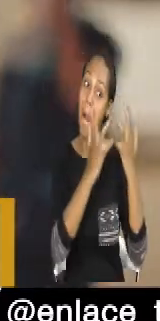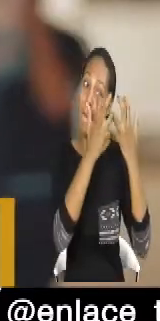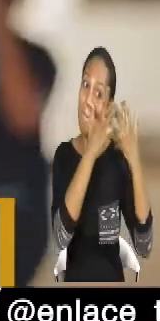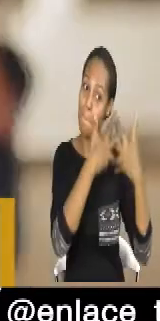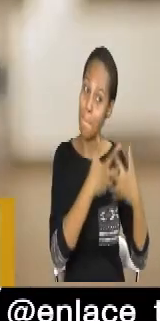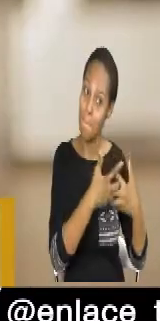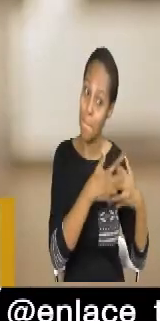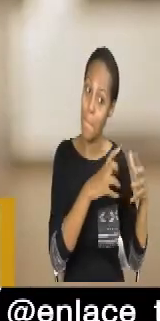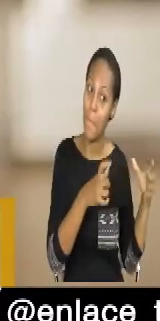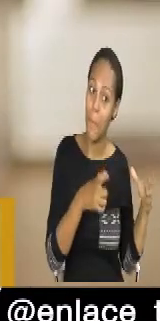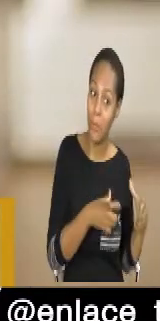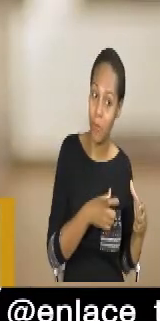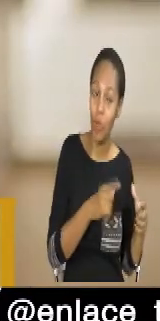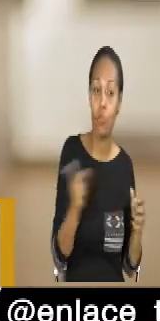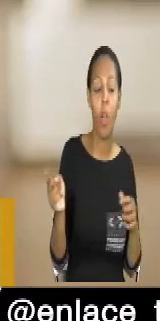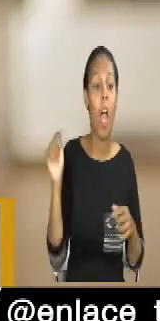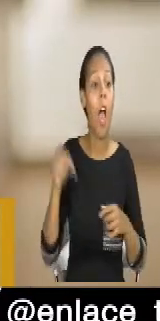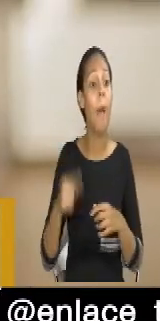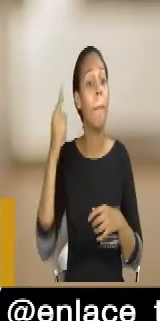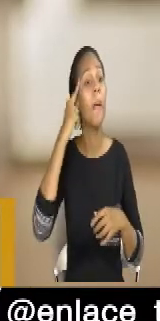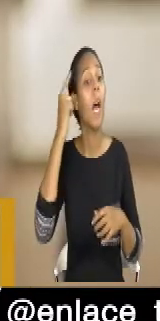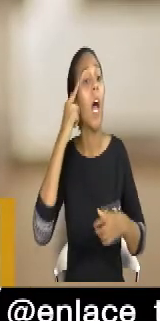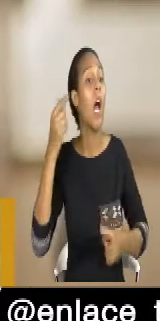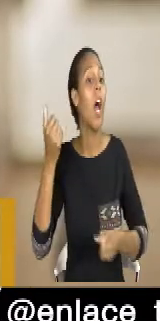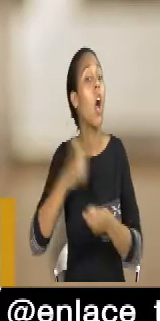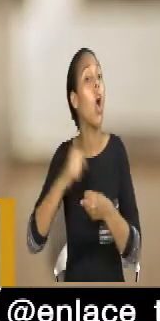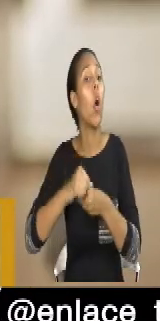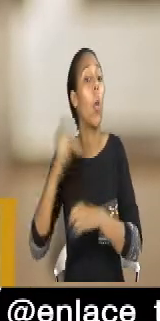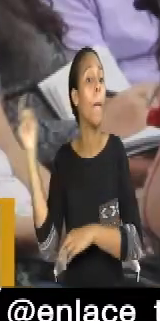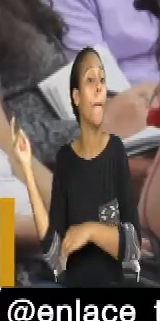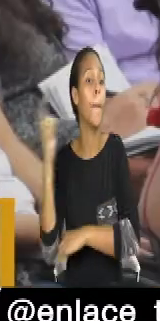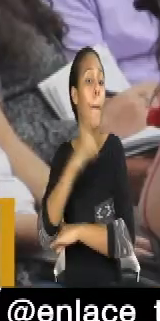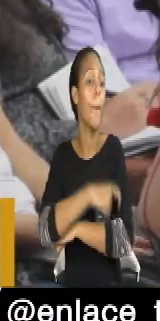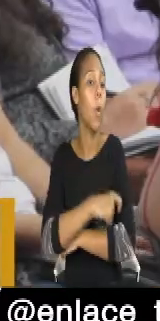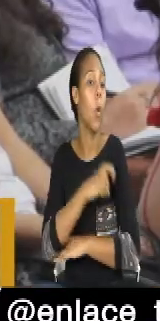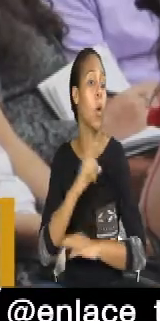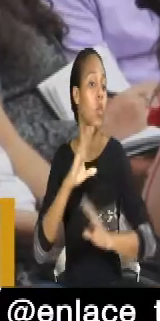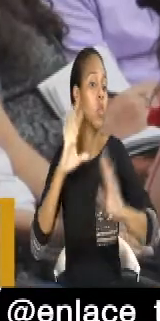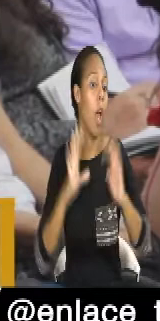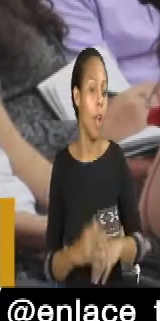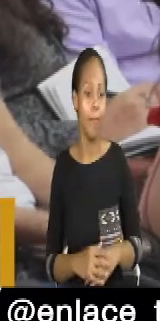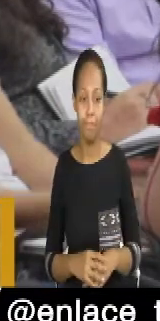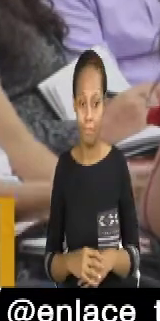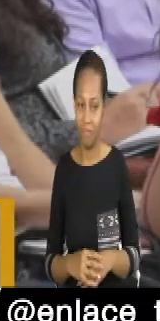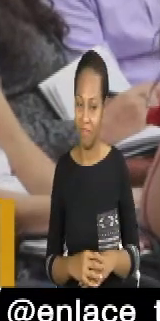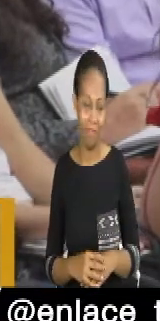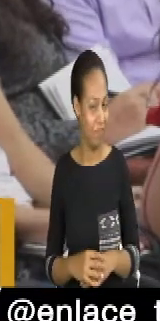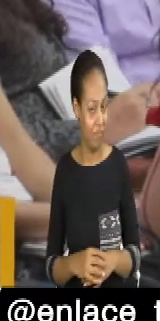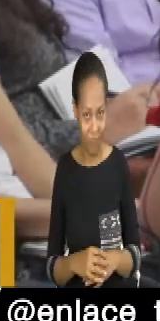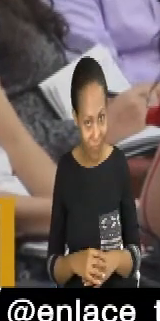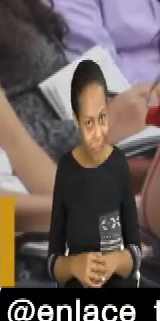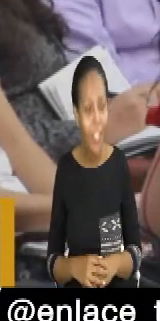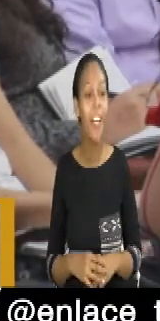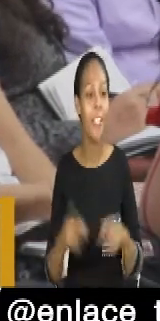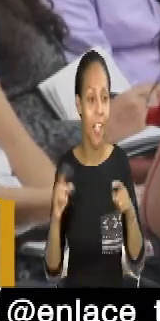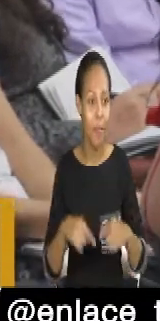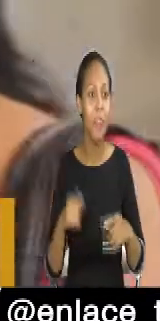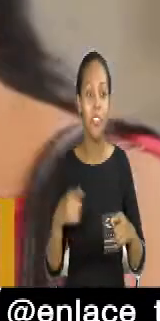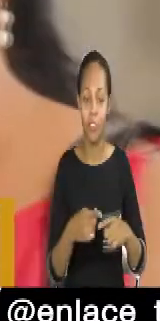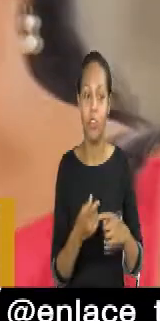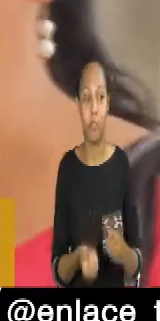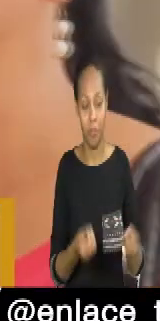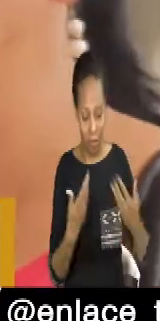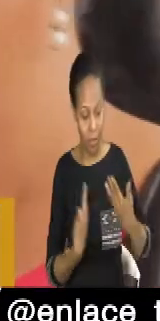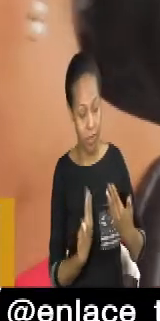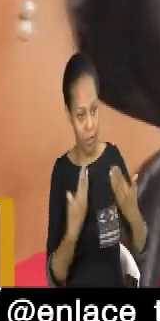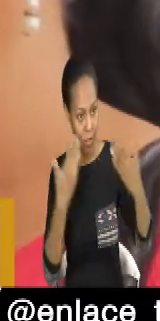no sea solo petróleo, sino que sean otras cosas que sostengan al nivel de vida del corregimiento. Pues muy buena, porque